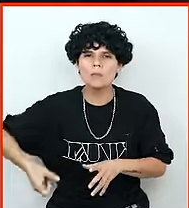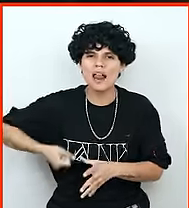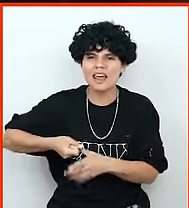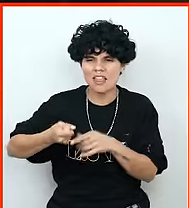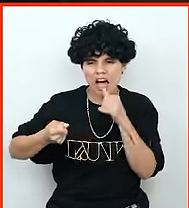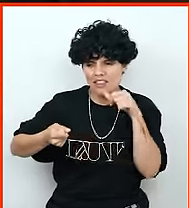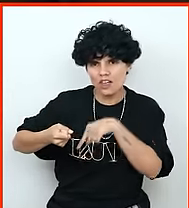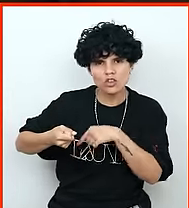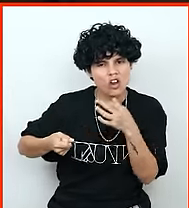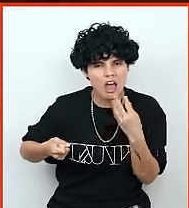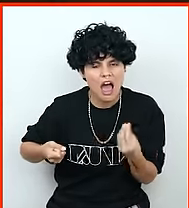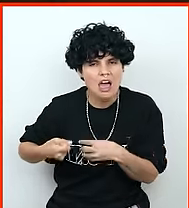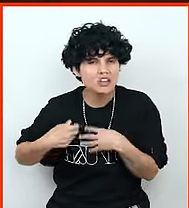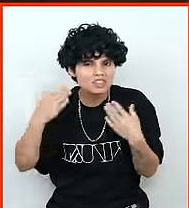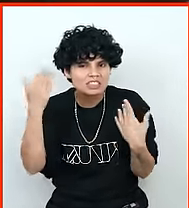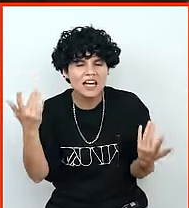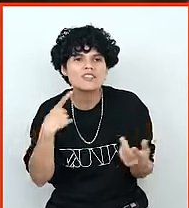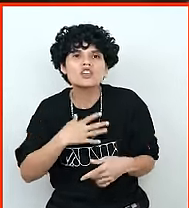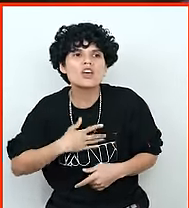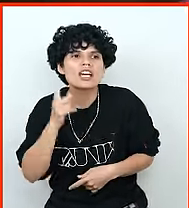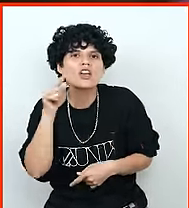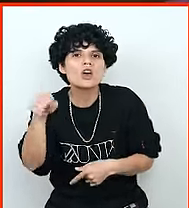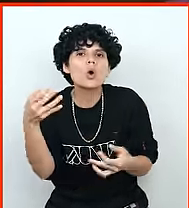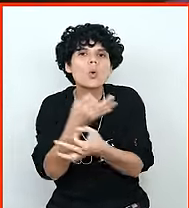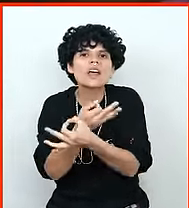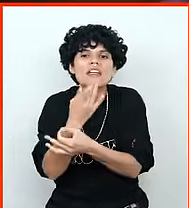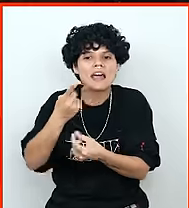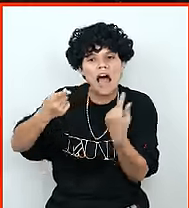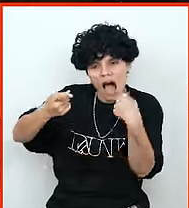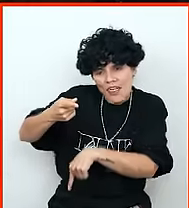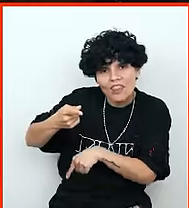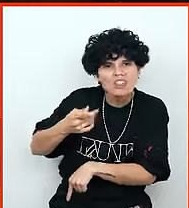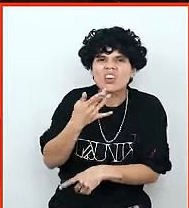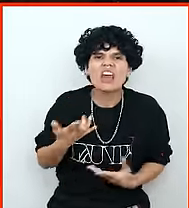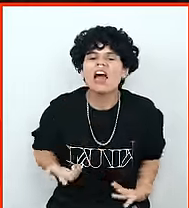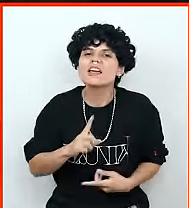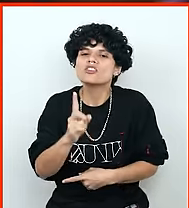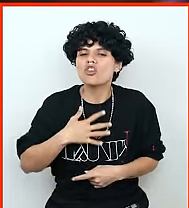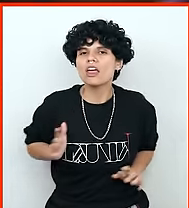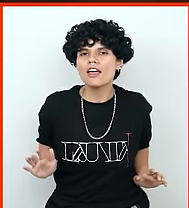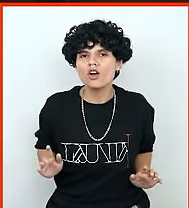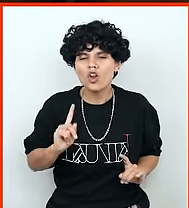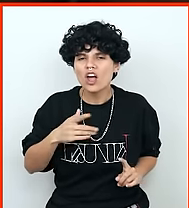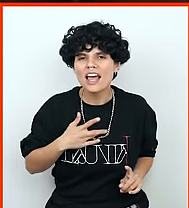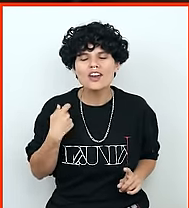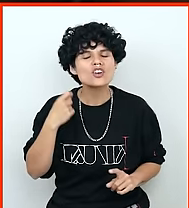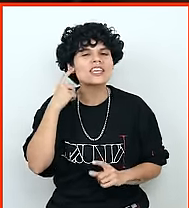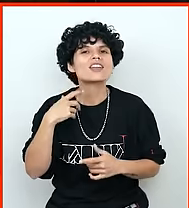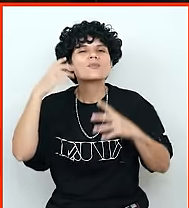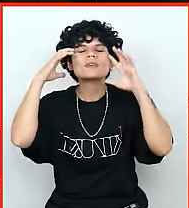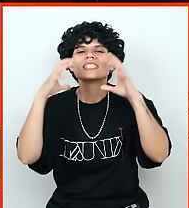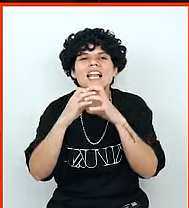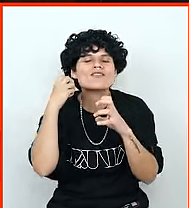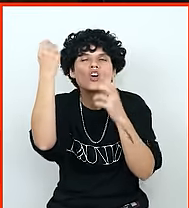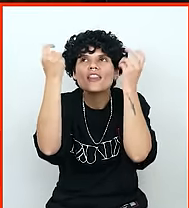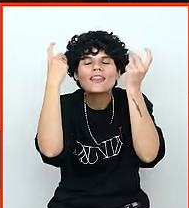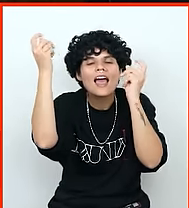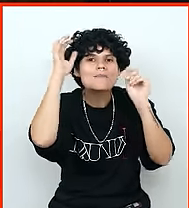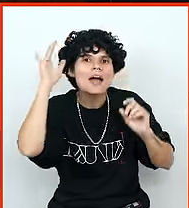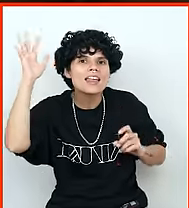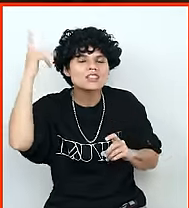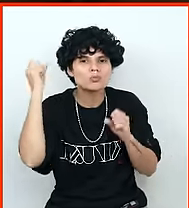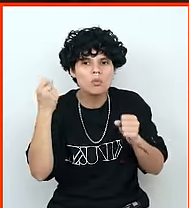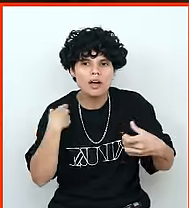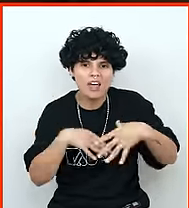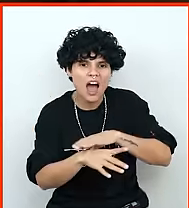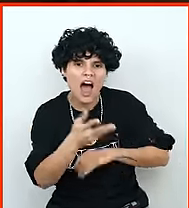y quiero quedarme con no saber, no quiero ver la explicación de Tarantino cuando cuente qué chucha había en la maleta. Necesito ese final, me gusta ese final que el cerebro complete la imagen, y siento que el